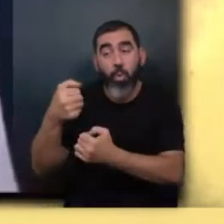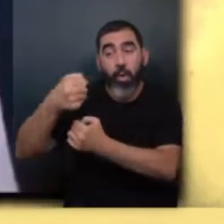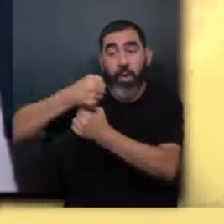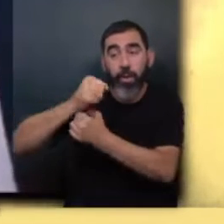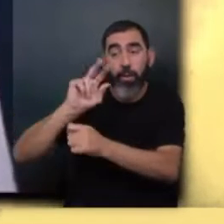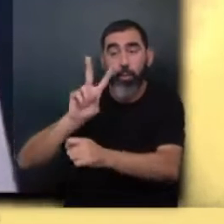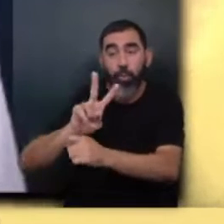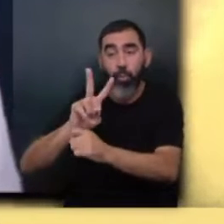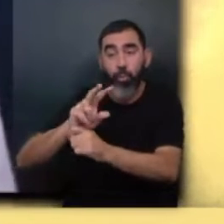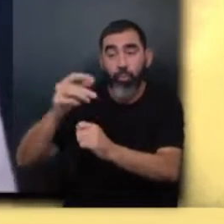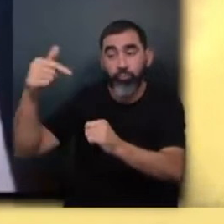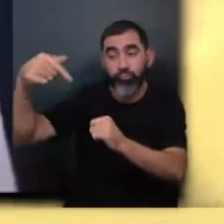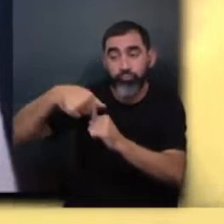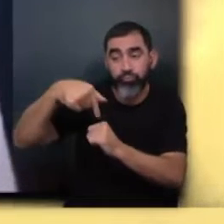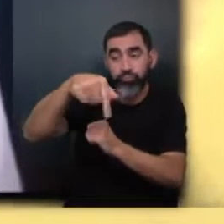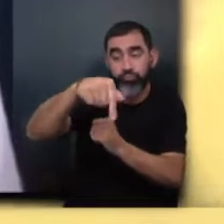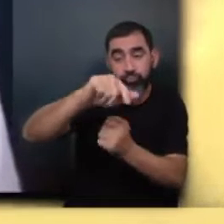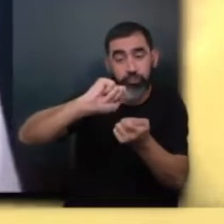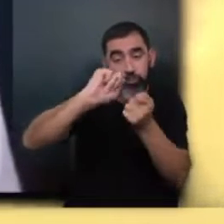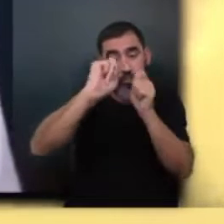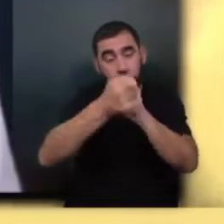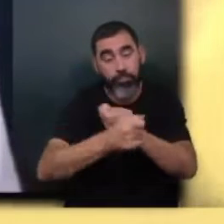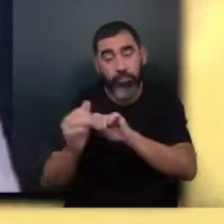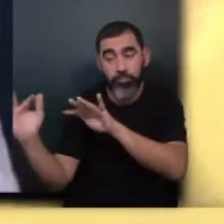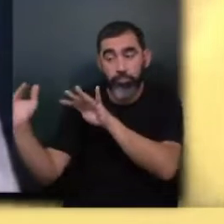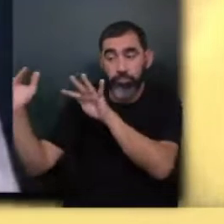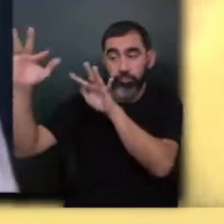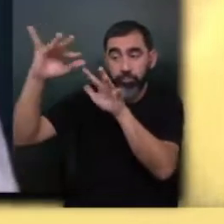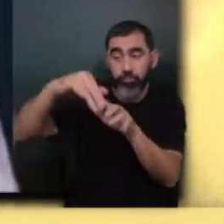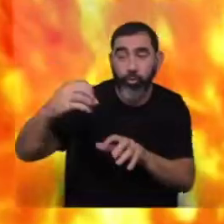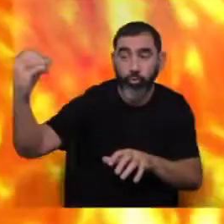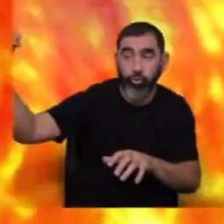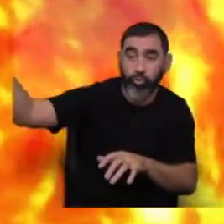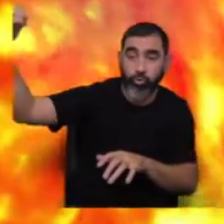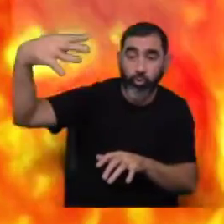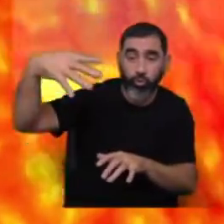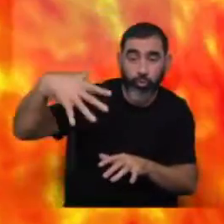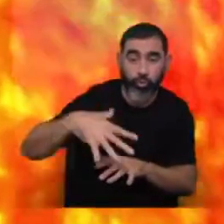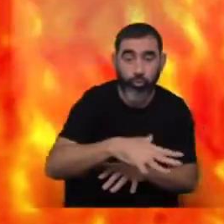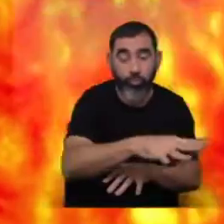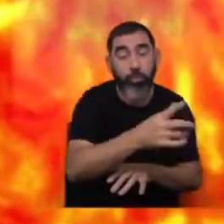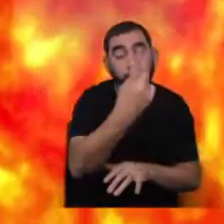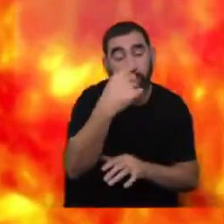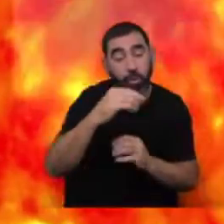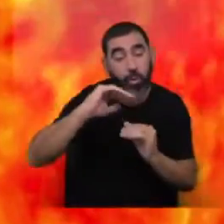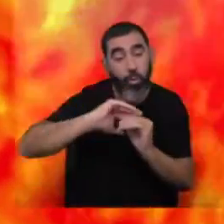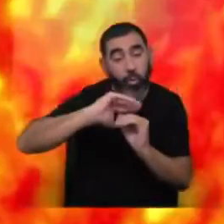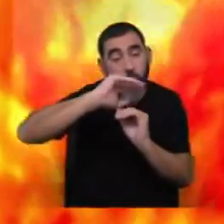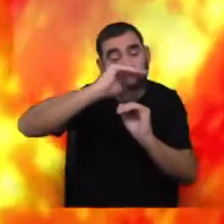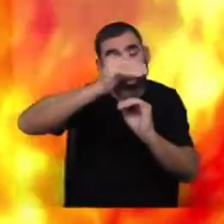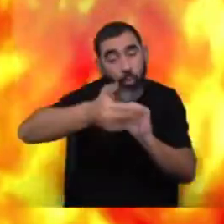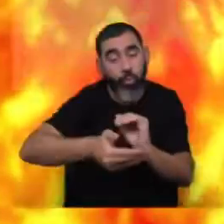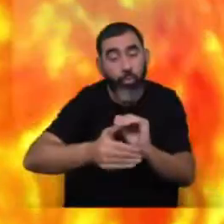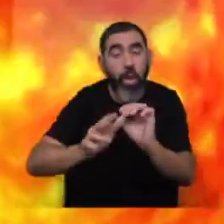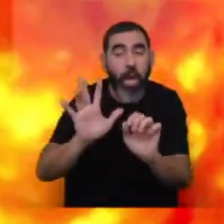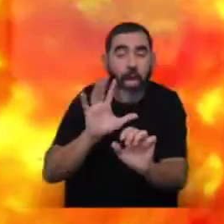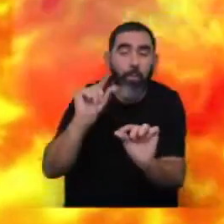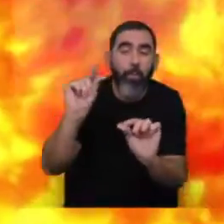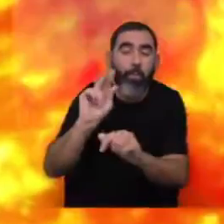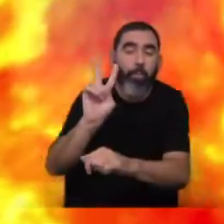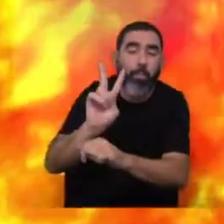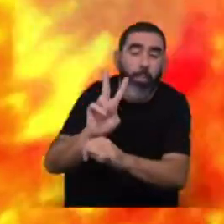que repele y que desvía las partículas provenientes del Sol, pero ese escudo tiene un cierto nivel de